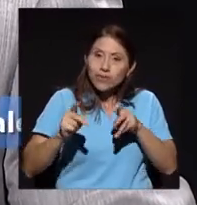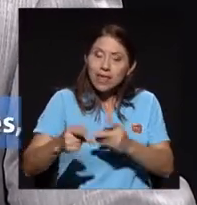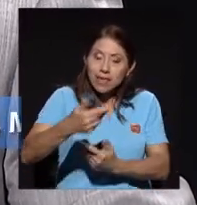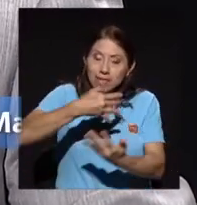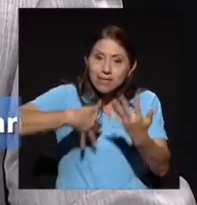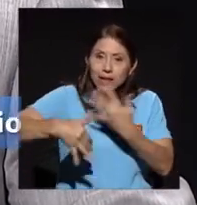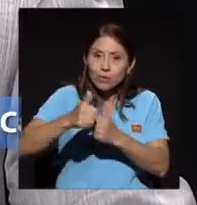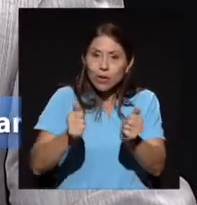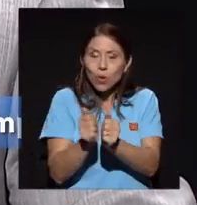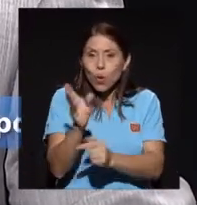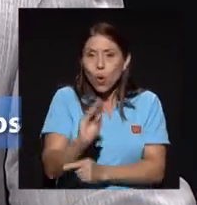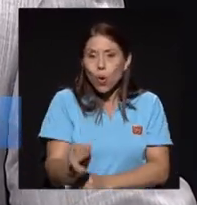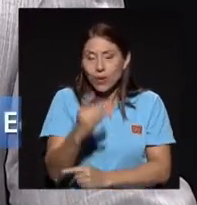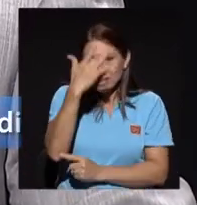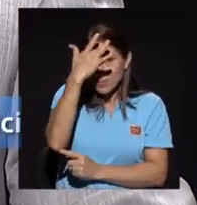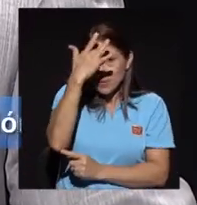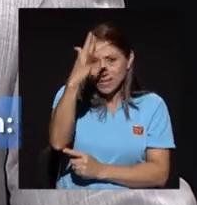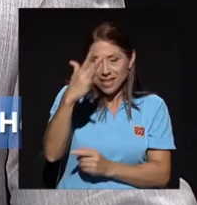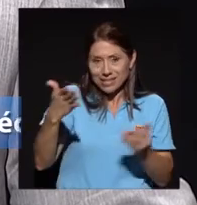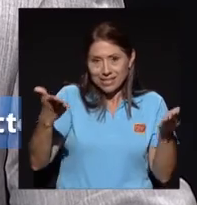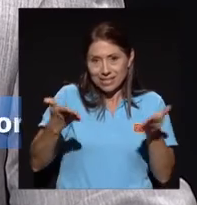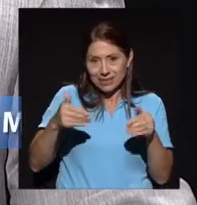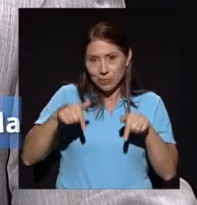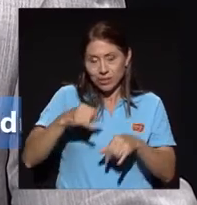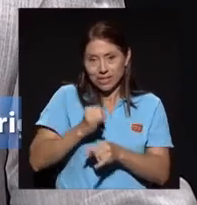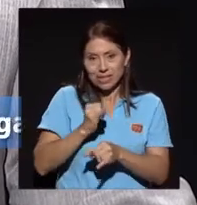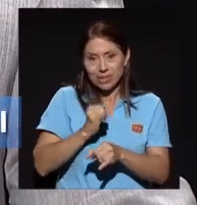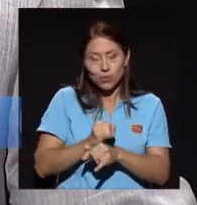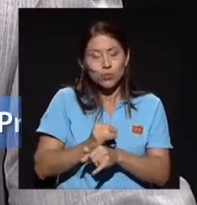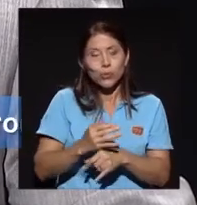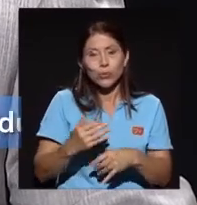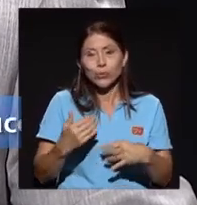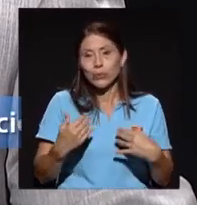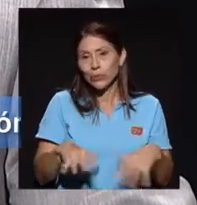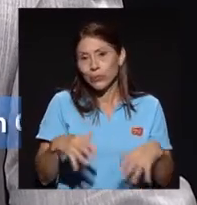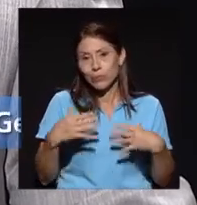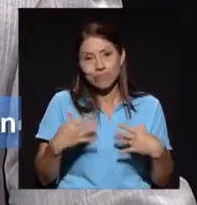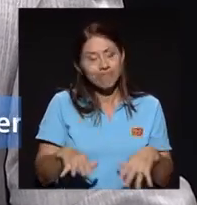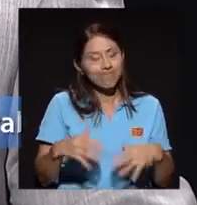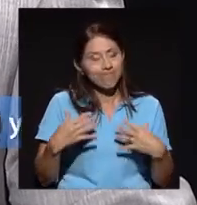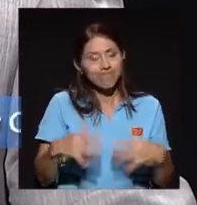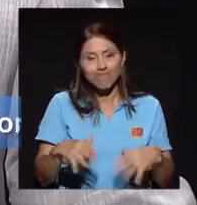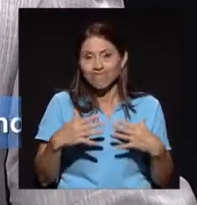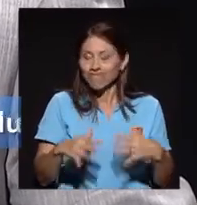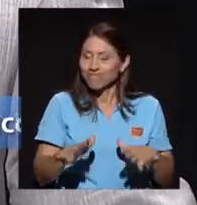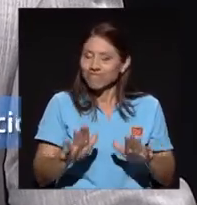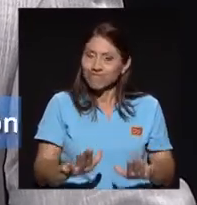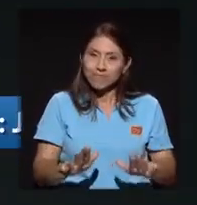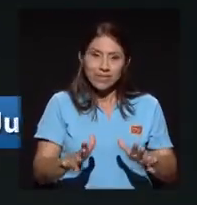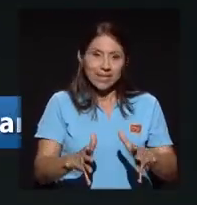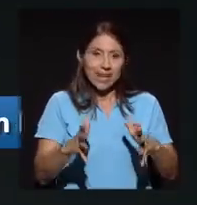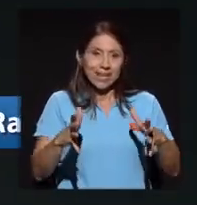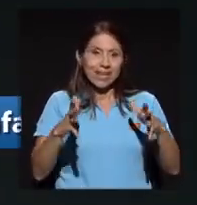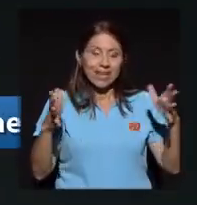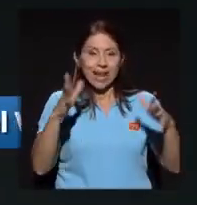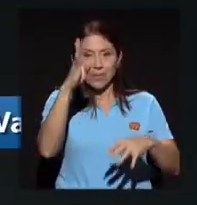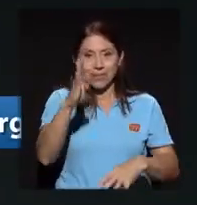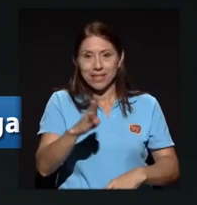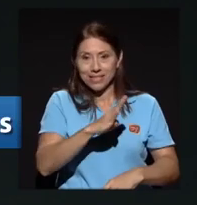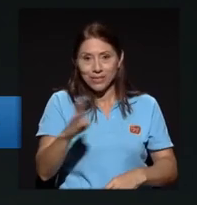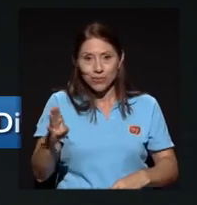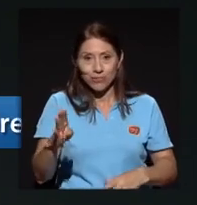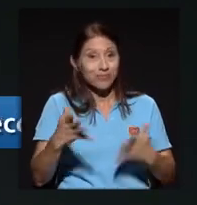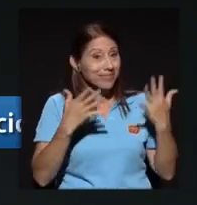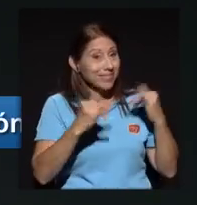recibimos en esta institución es una gran, gran, gran bendición. Y nos comimos con esa bendición